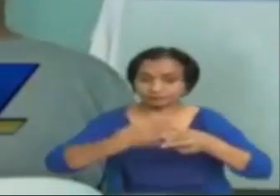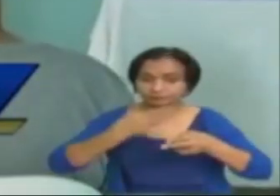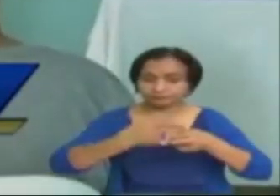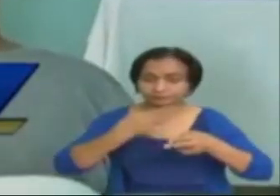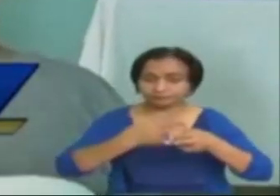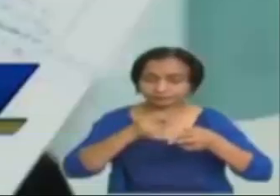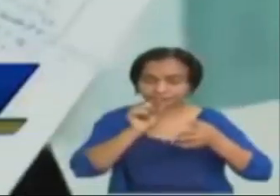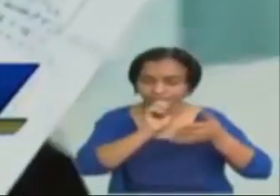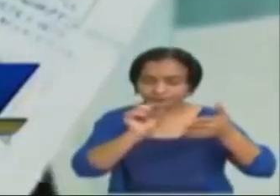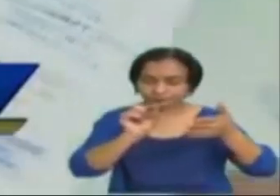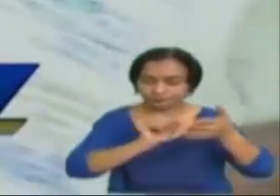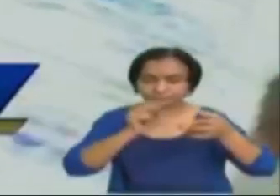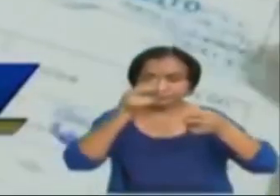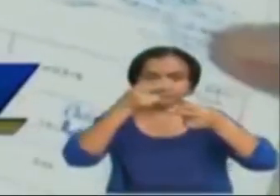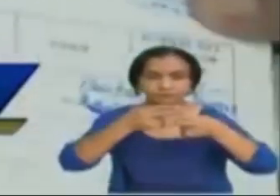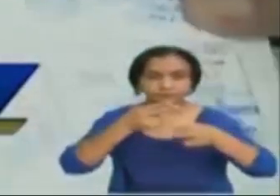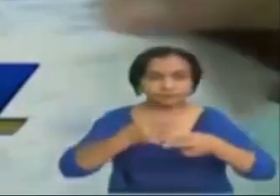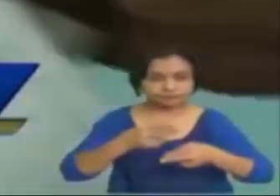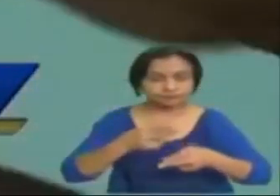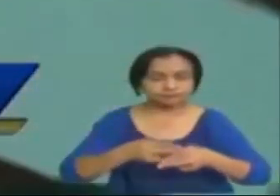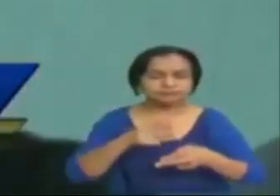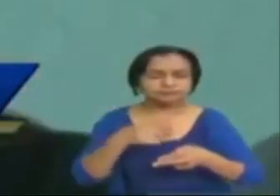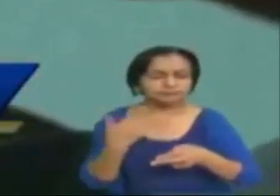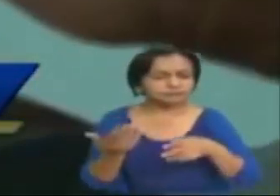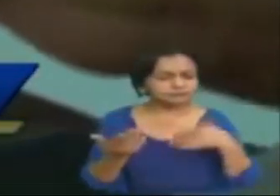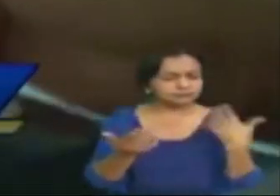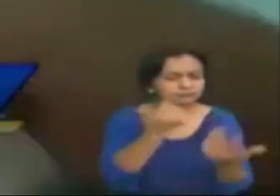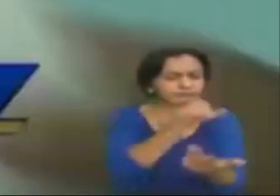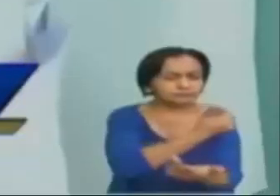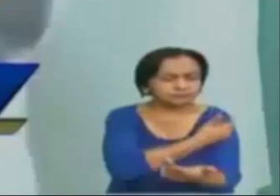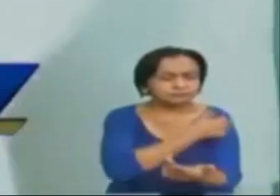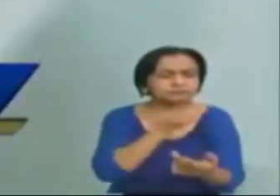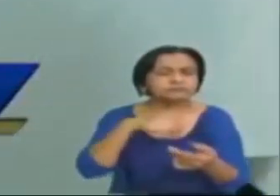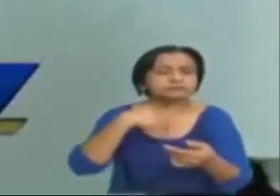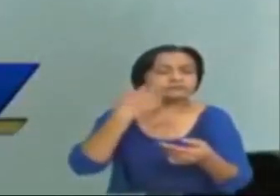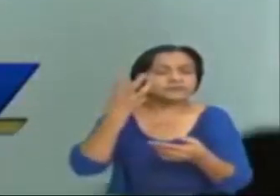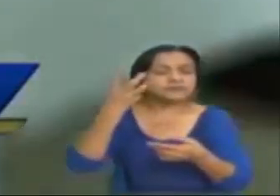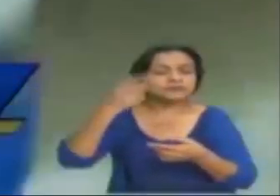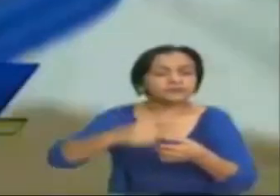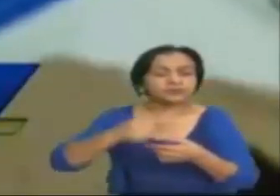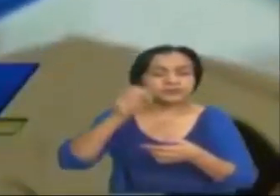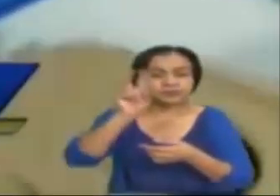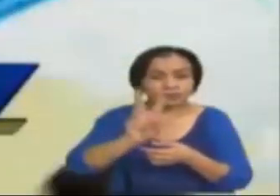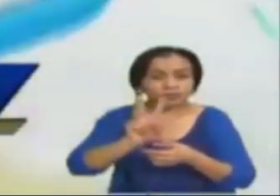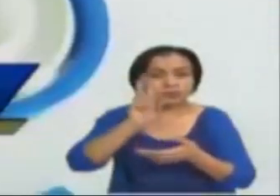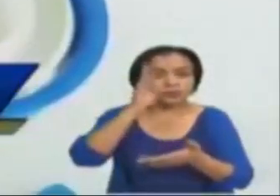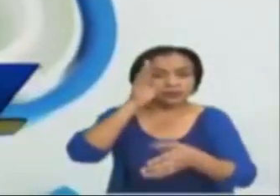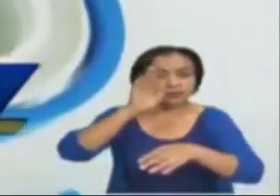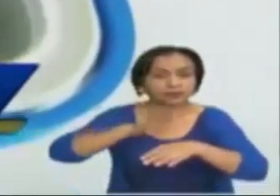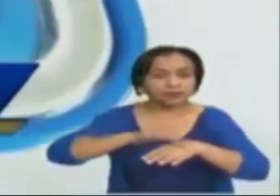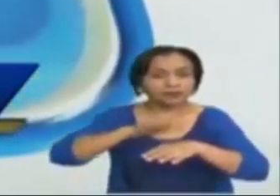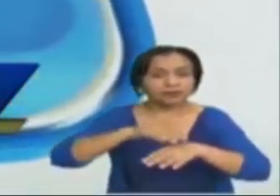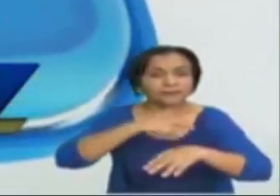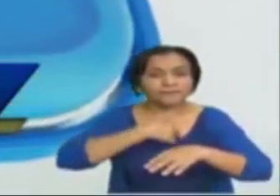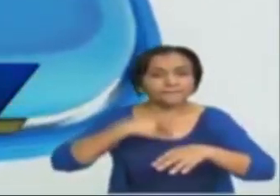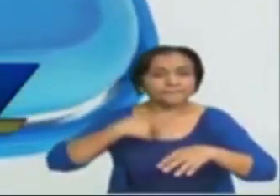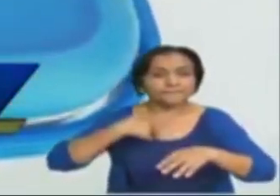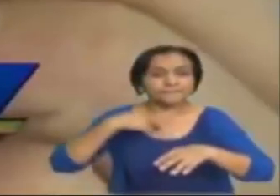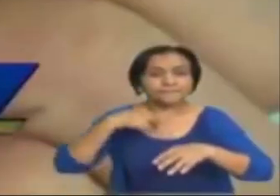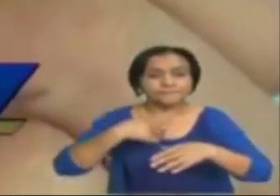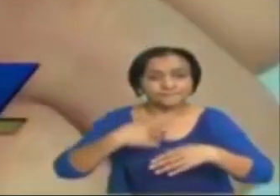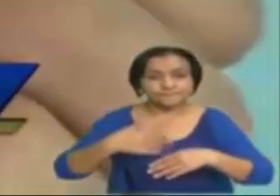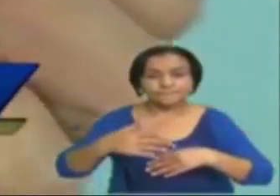la mañana y todos acudiendo con responsabilidad, con alegría por la